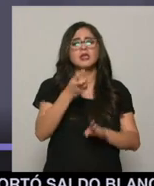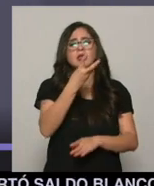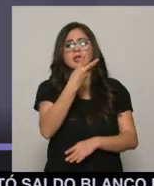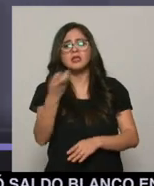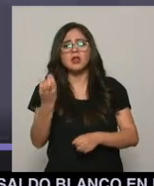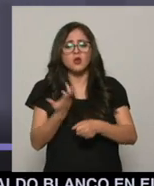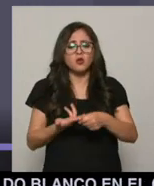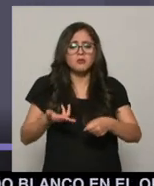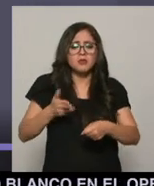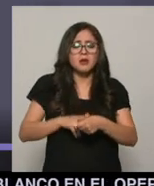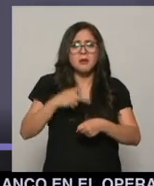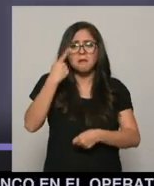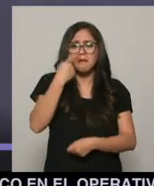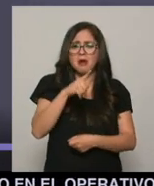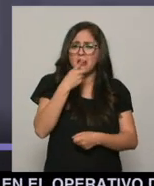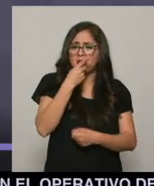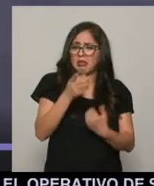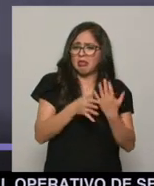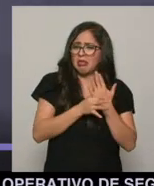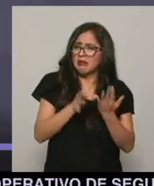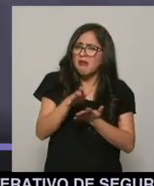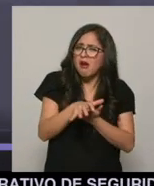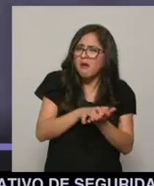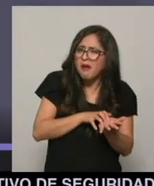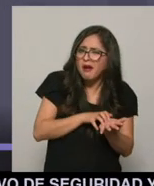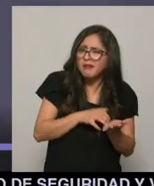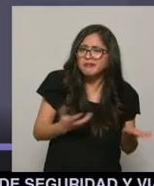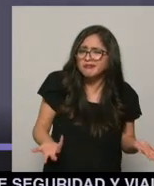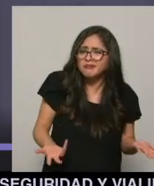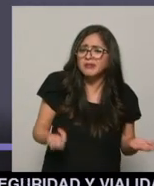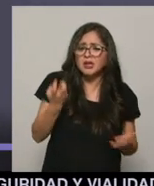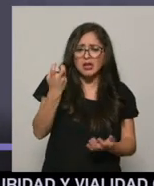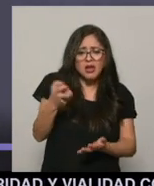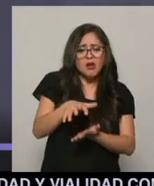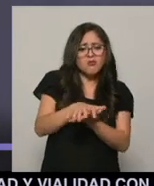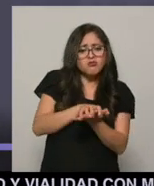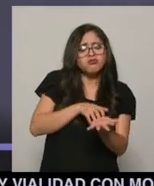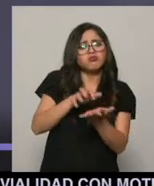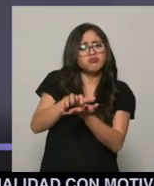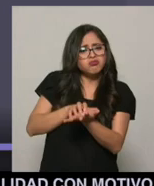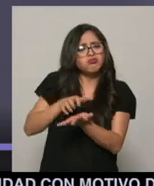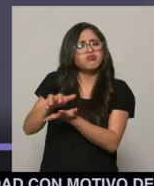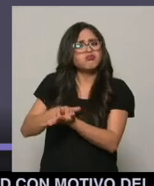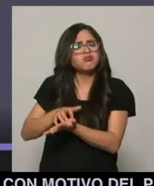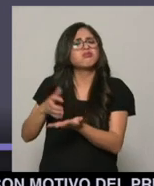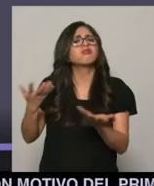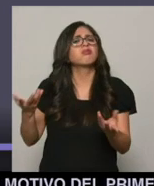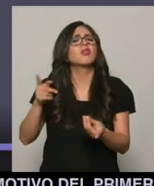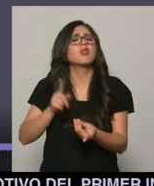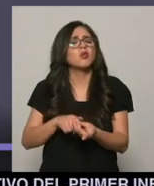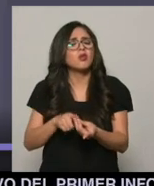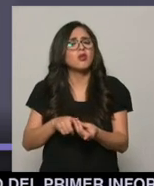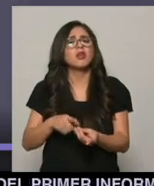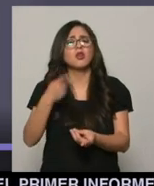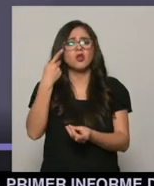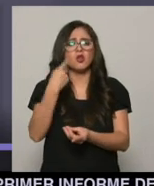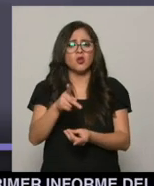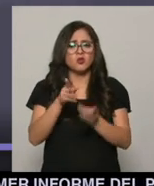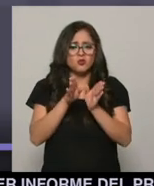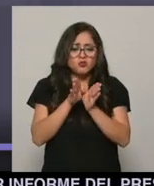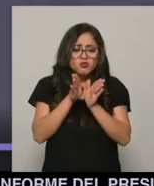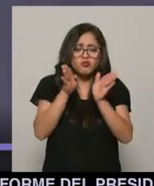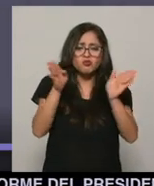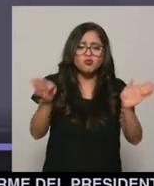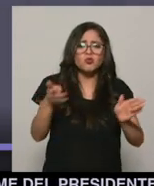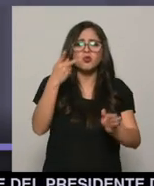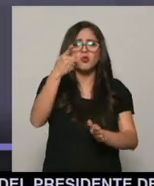supuestamente para ahorrar. Aquí lo más terrible es que este dinero ahorrado, si es que lo hay, está yendo a 2 megaobras